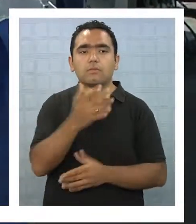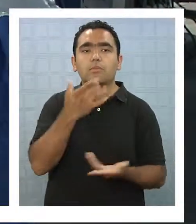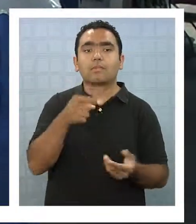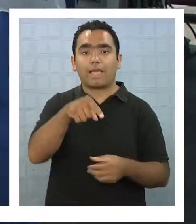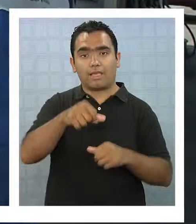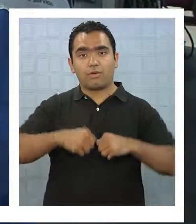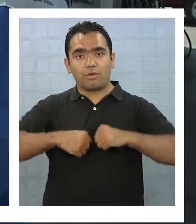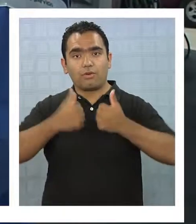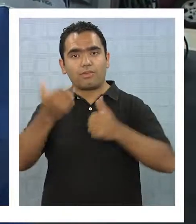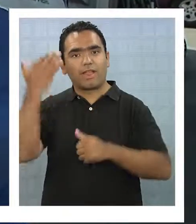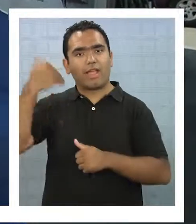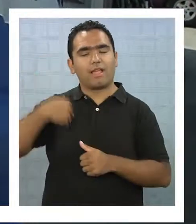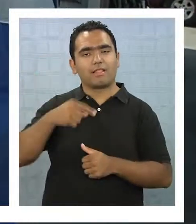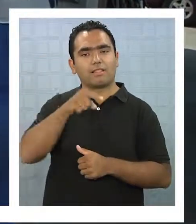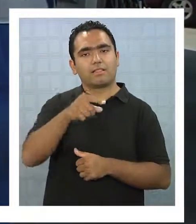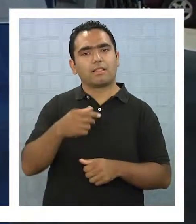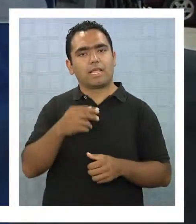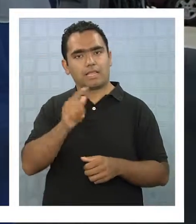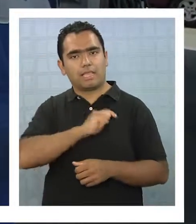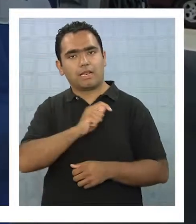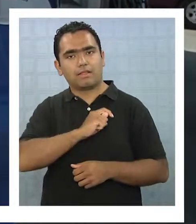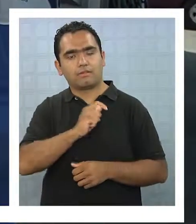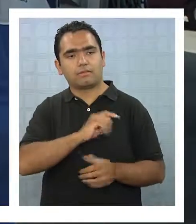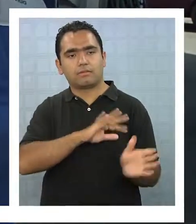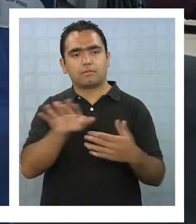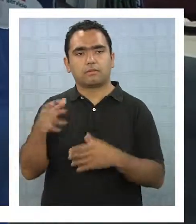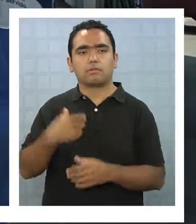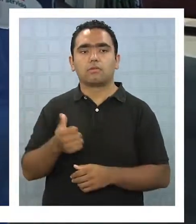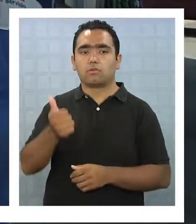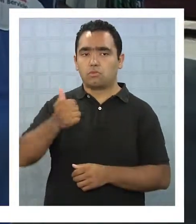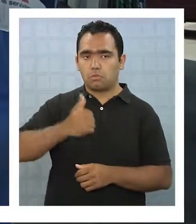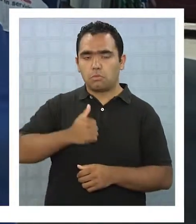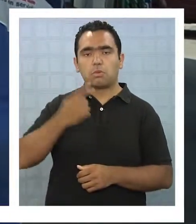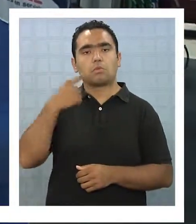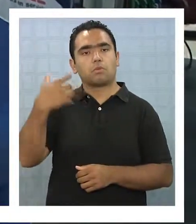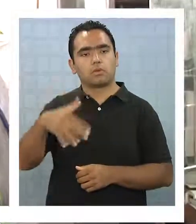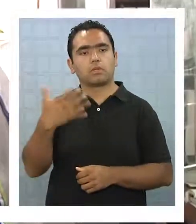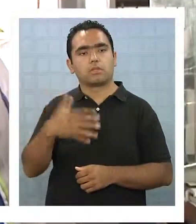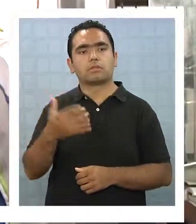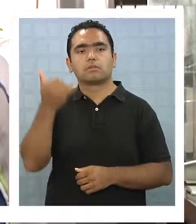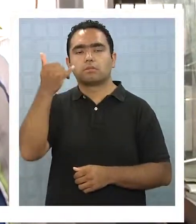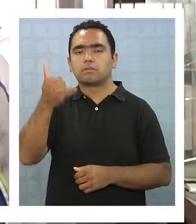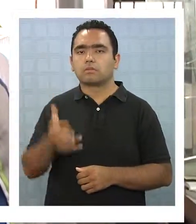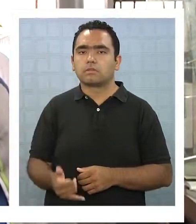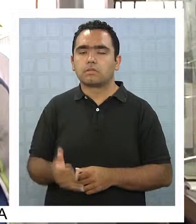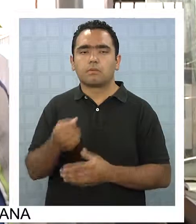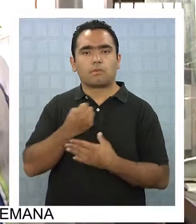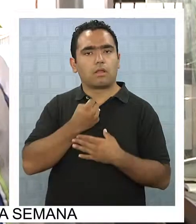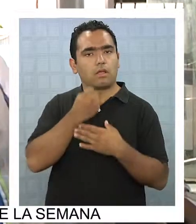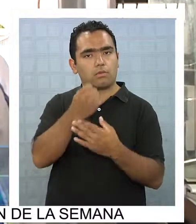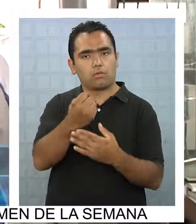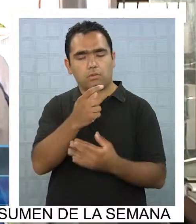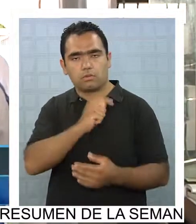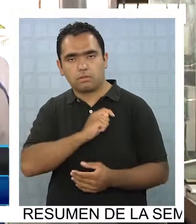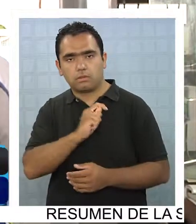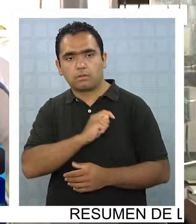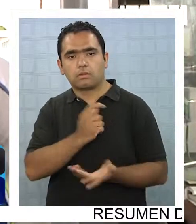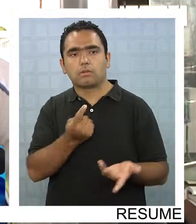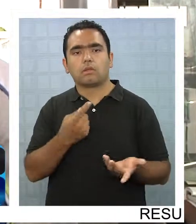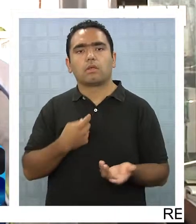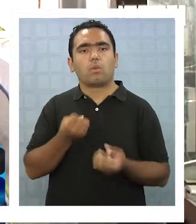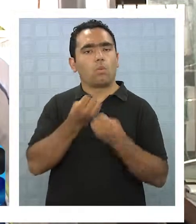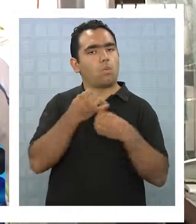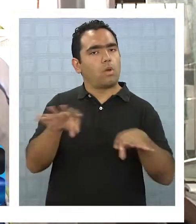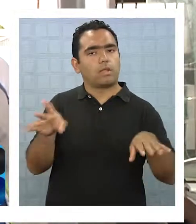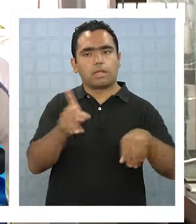atendido por la Teletón. Cumplen la función importante ellos de siempre estar dispuestos a la Teletón en cualquier circunstancia,